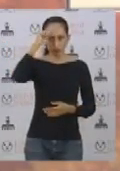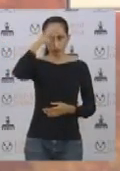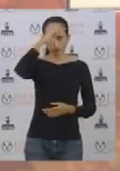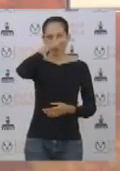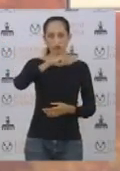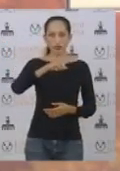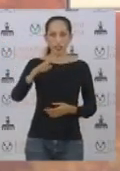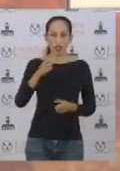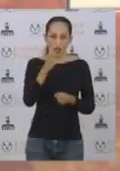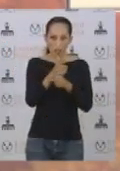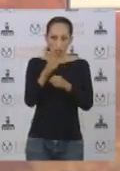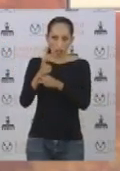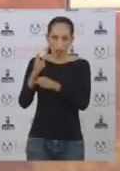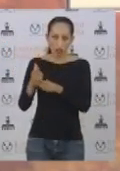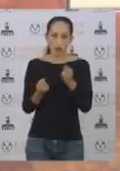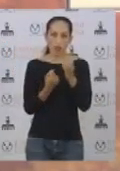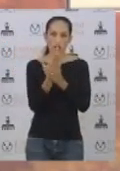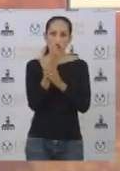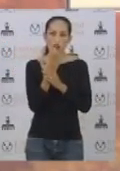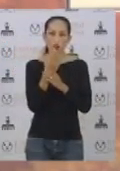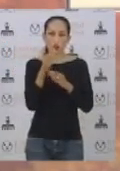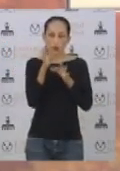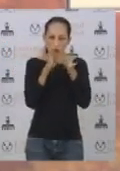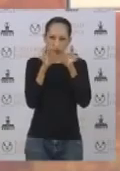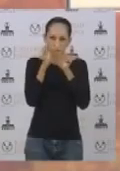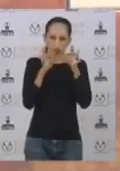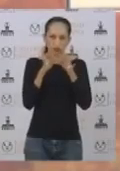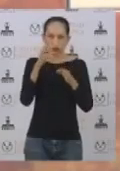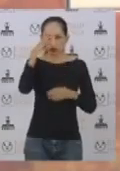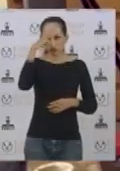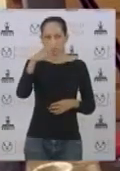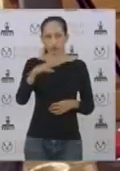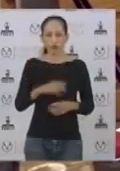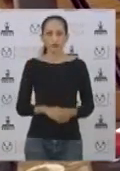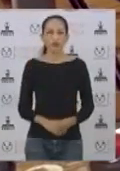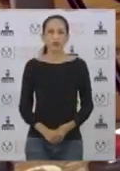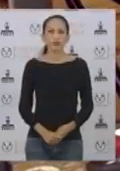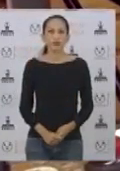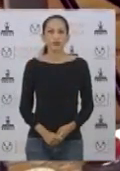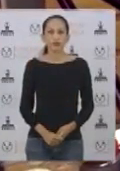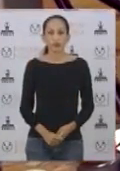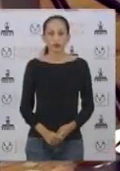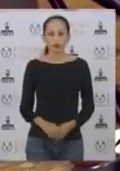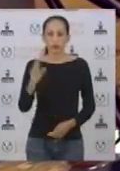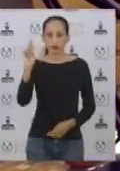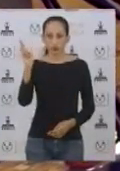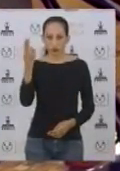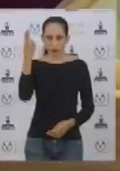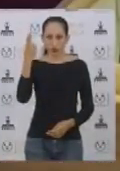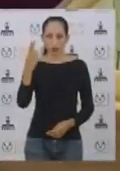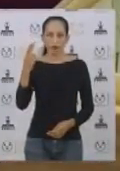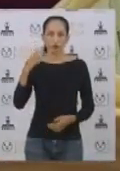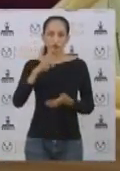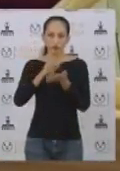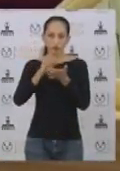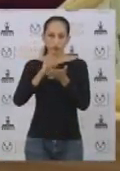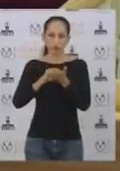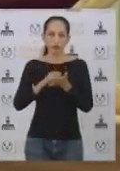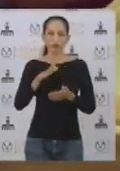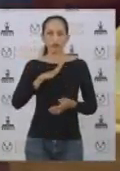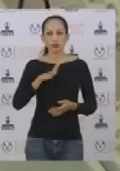identificaron 11 especies diferentes que no se habían encontrado en nuestro país. Gracias a los convenios que tiene la Universidad Autónoma